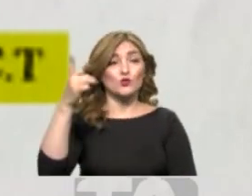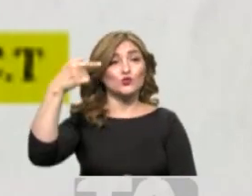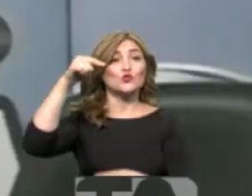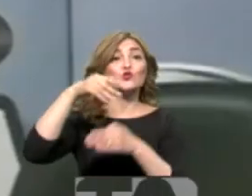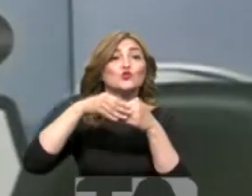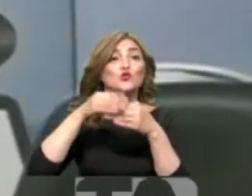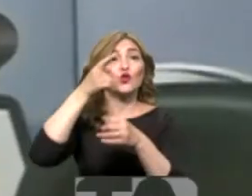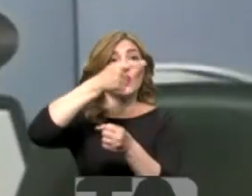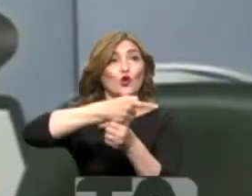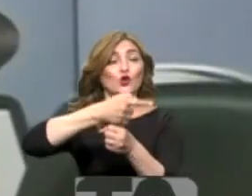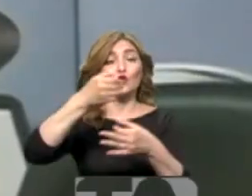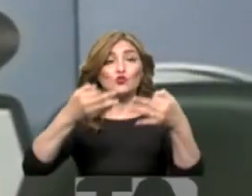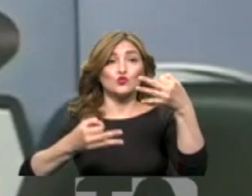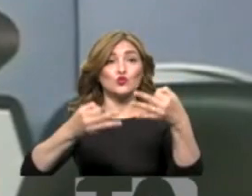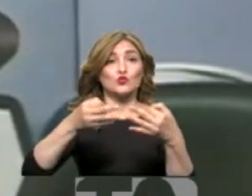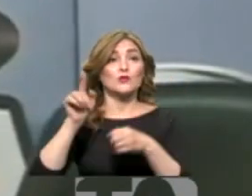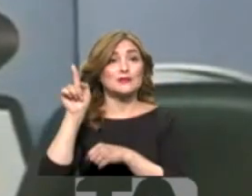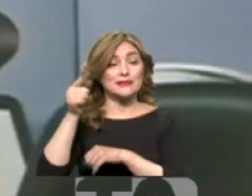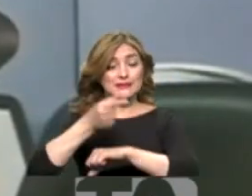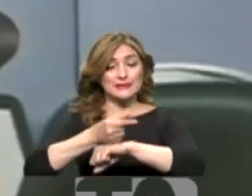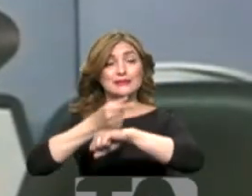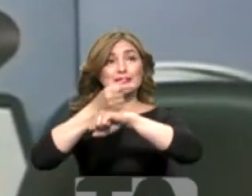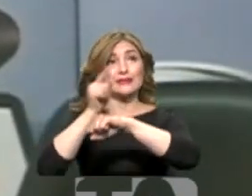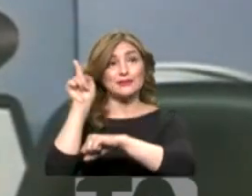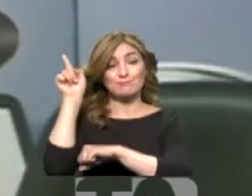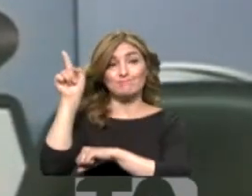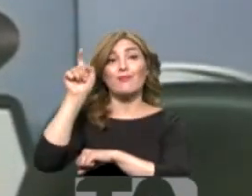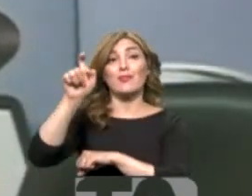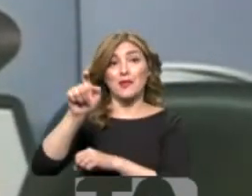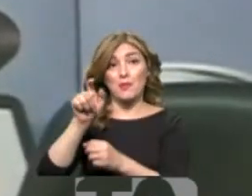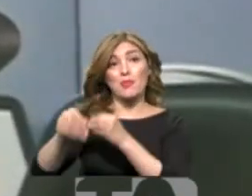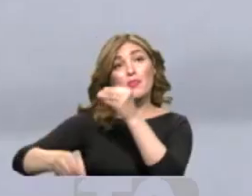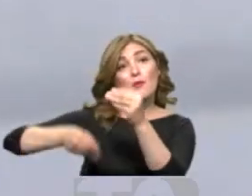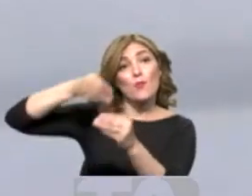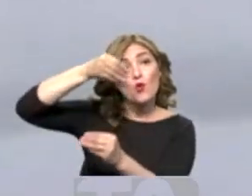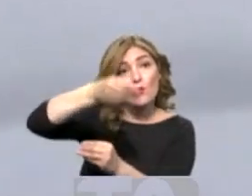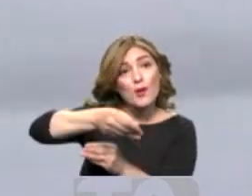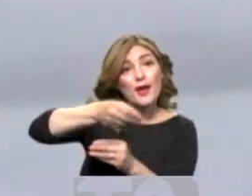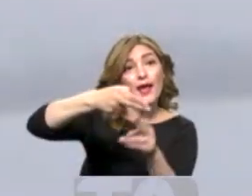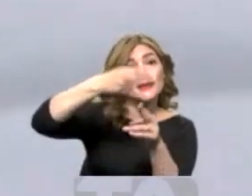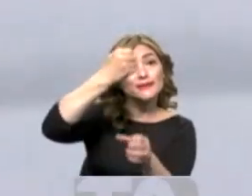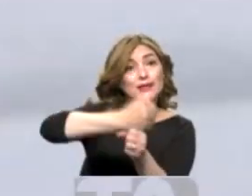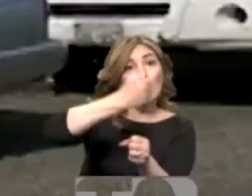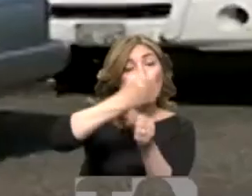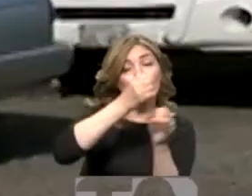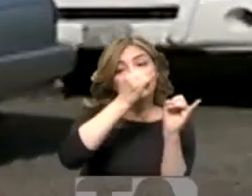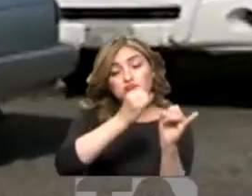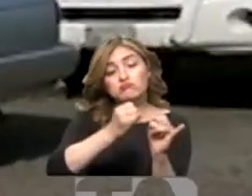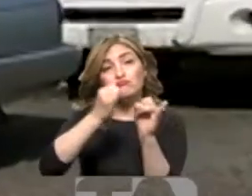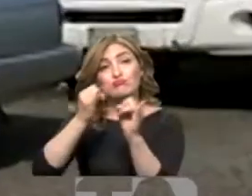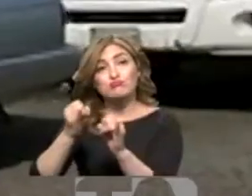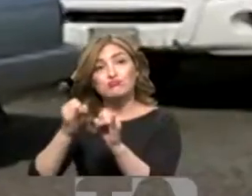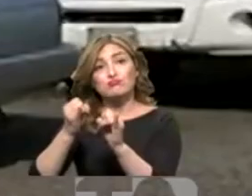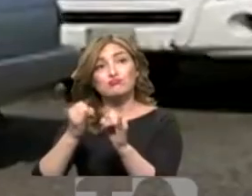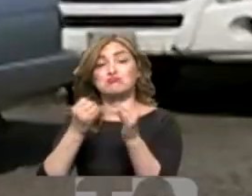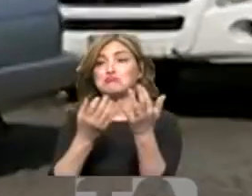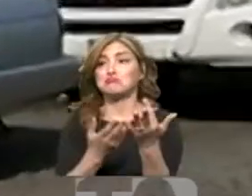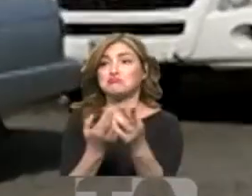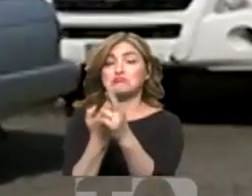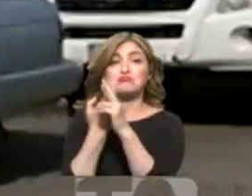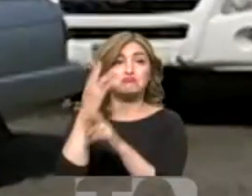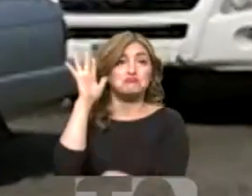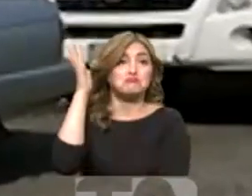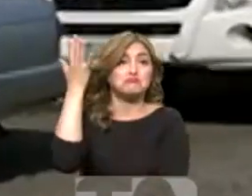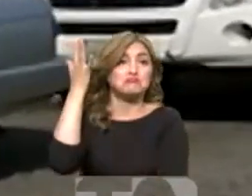dólares que por orden judicial la Gerencia de Medios Públicos deberá devolver a los extrabajadores, pero cuentan que desde ahí no han